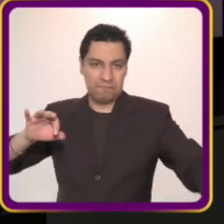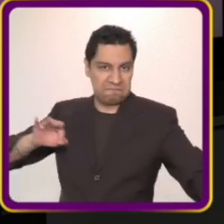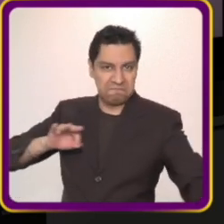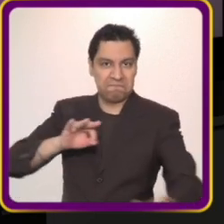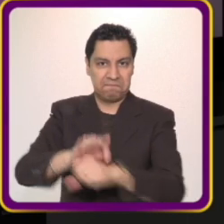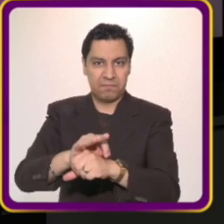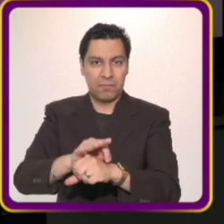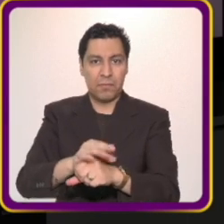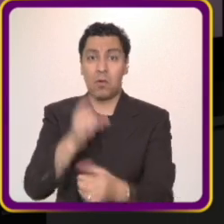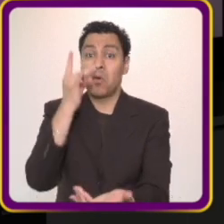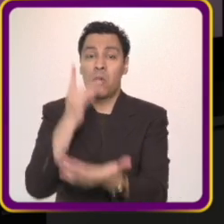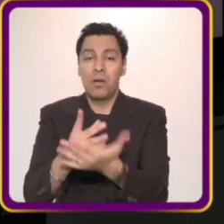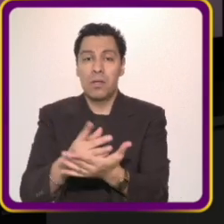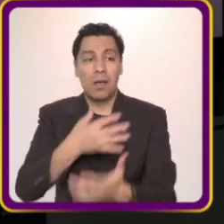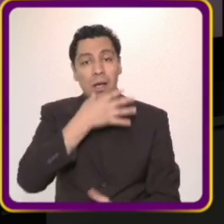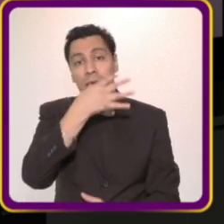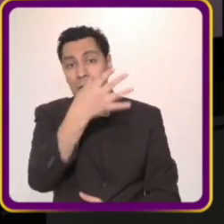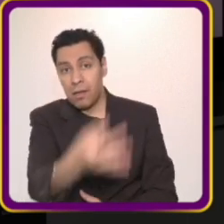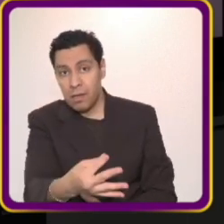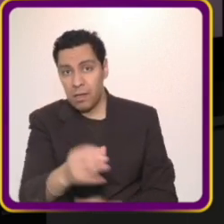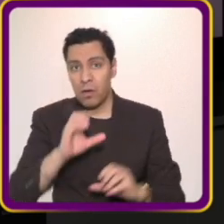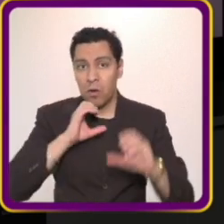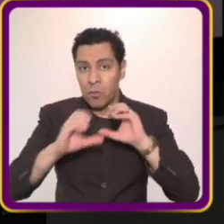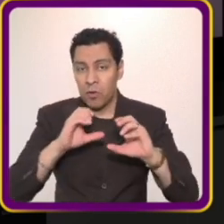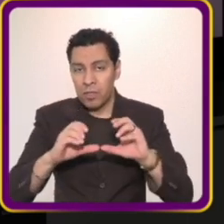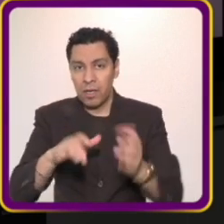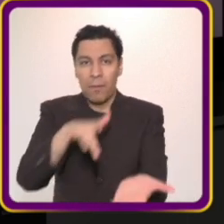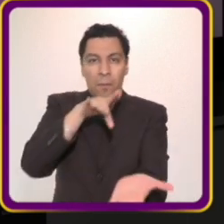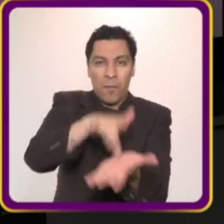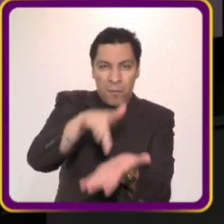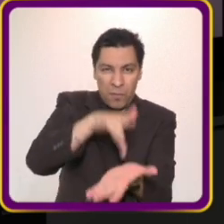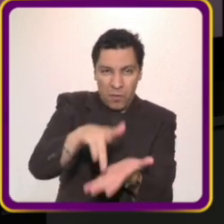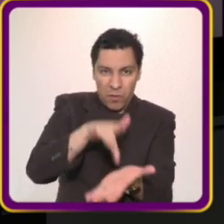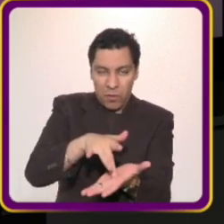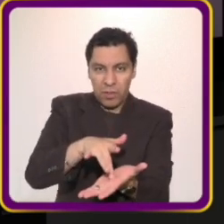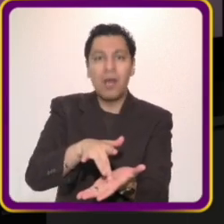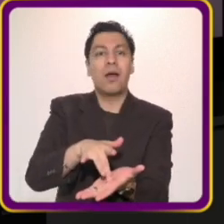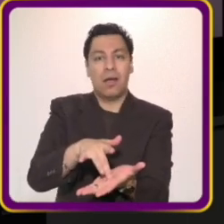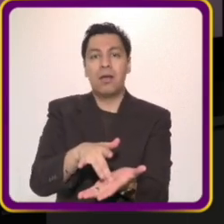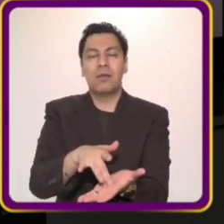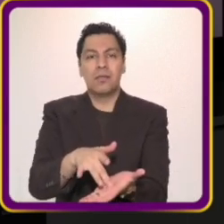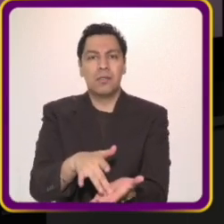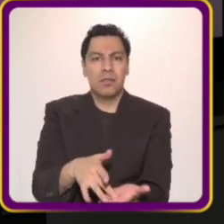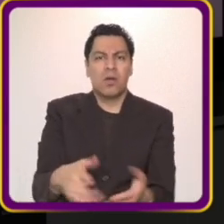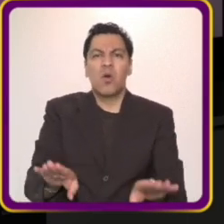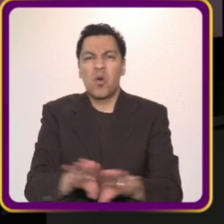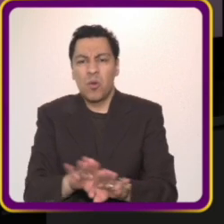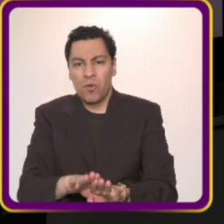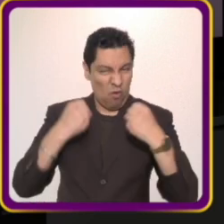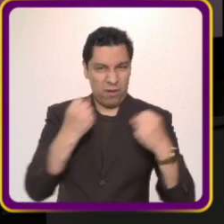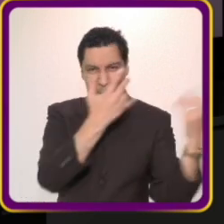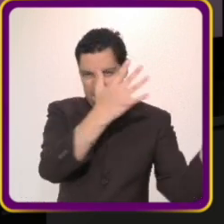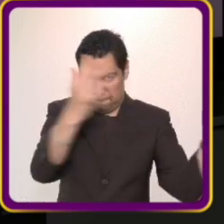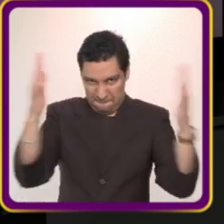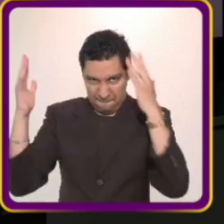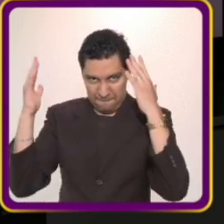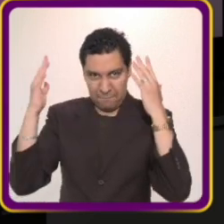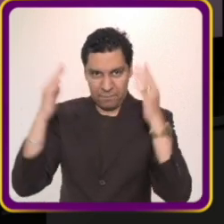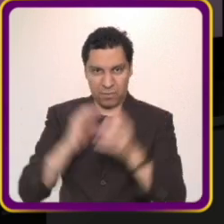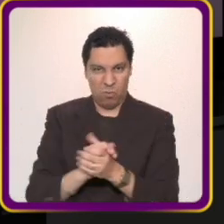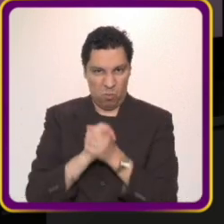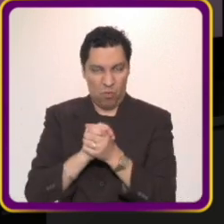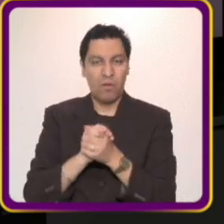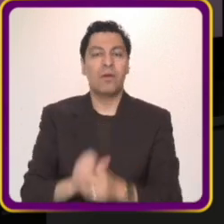solo comunican, informan y apoyan rendición de cuentas para este Estado mexicano. A todos